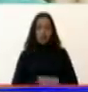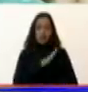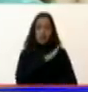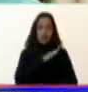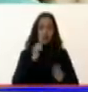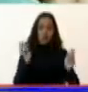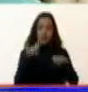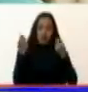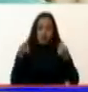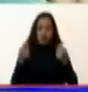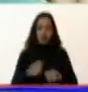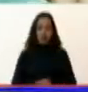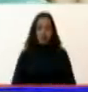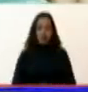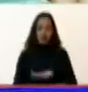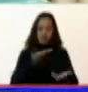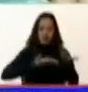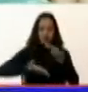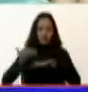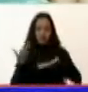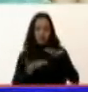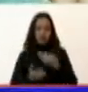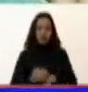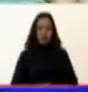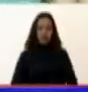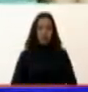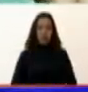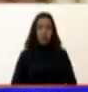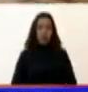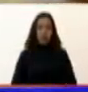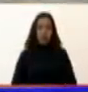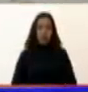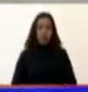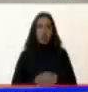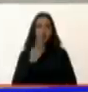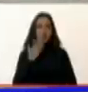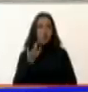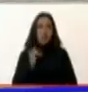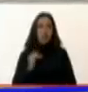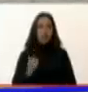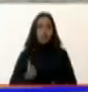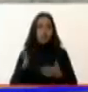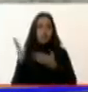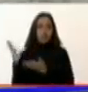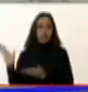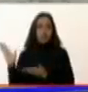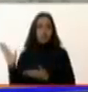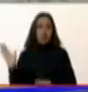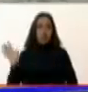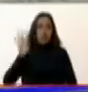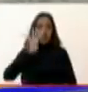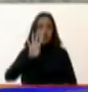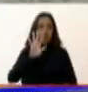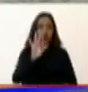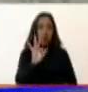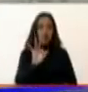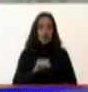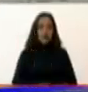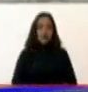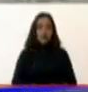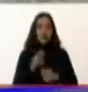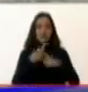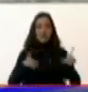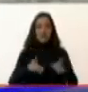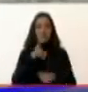periódicos interactivos, plataformas, aquí como 4F, pues, mi orgullo, 4F, querida 4F, feliz